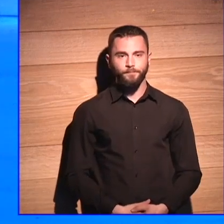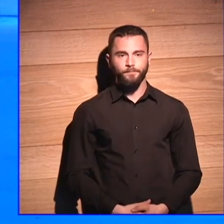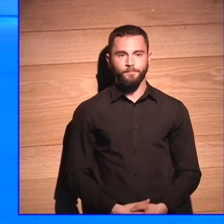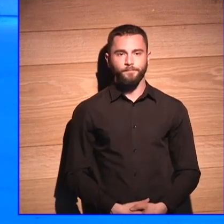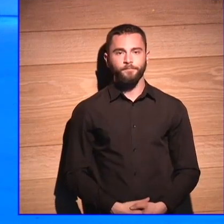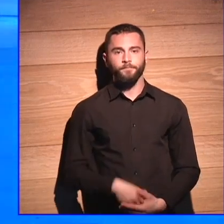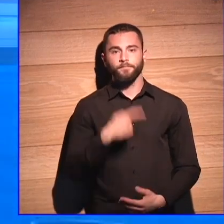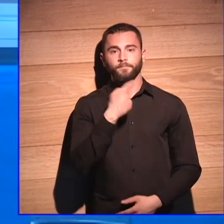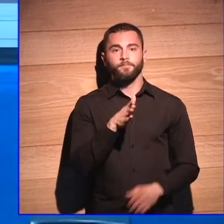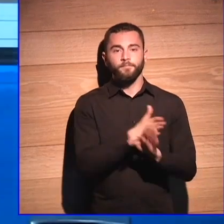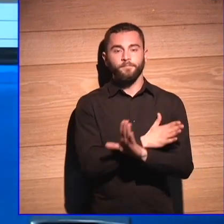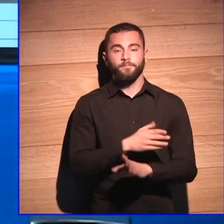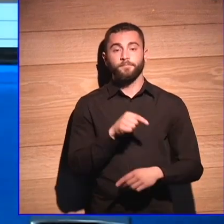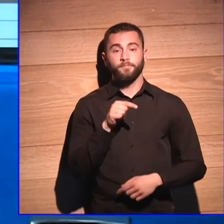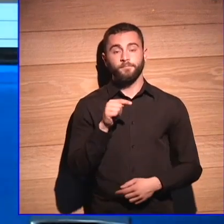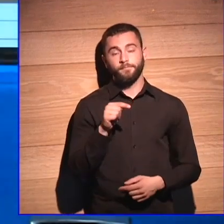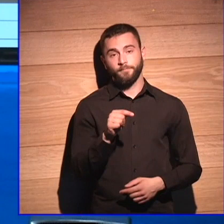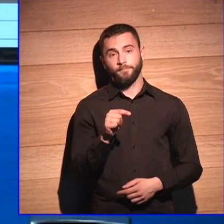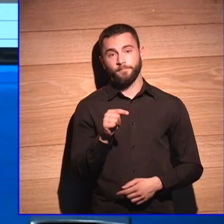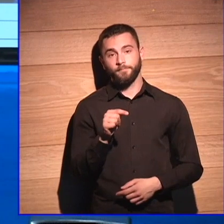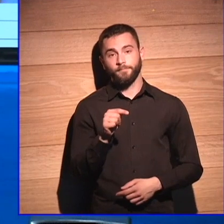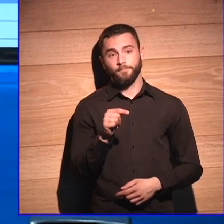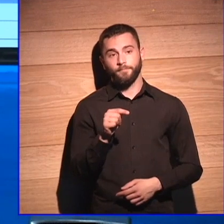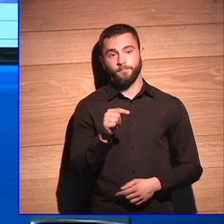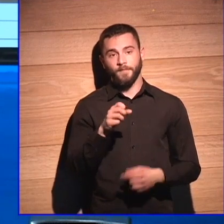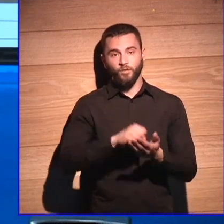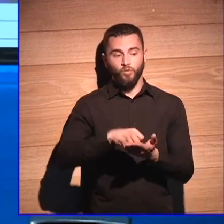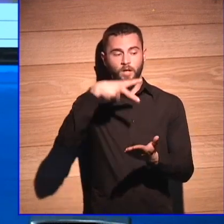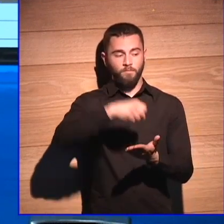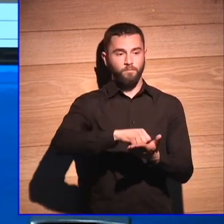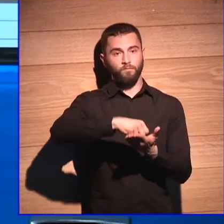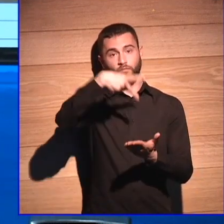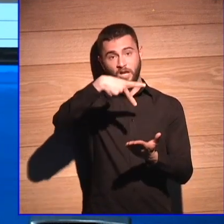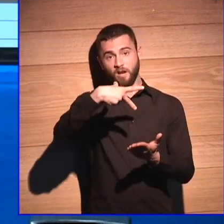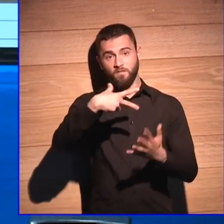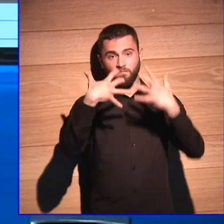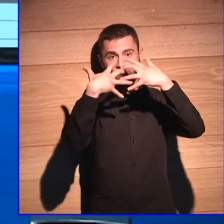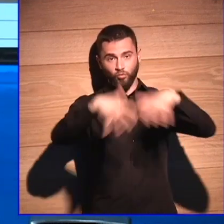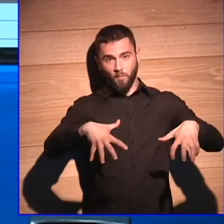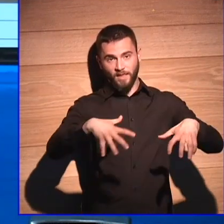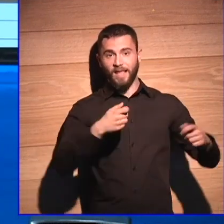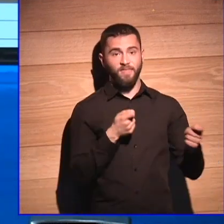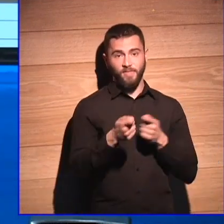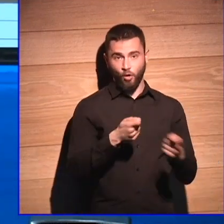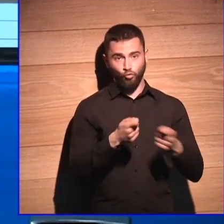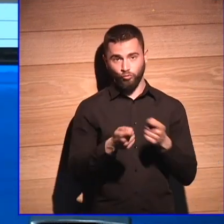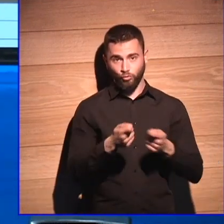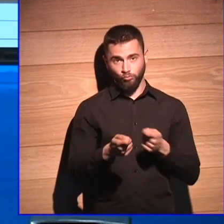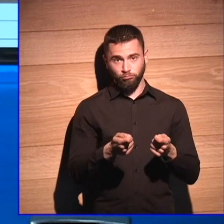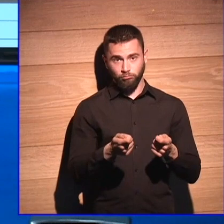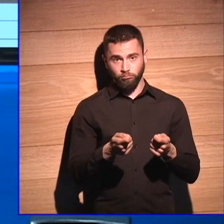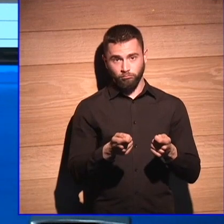Como decía, es una filigrana mecánica y de control. Como veréis,